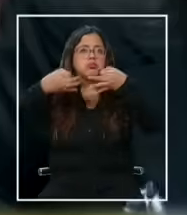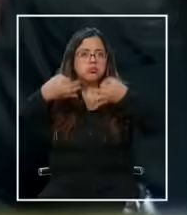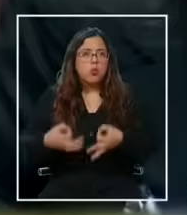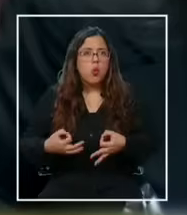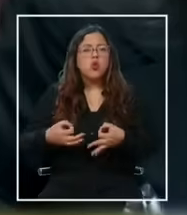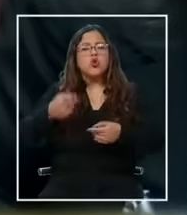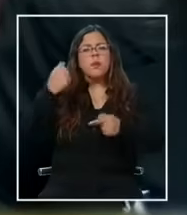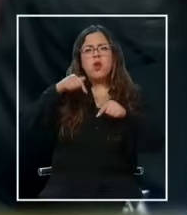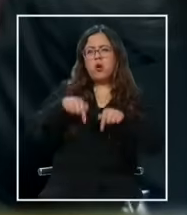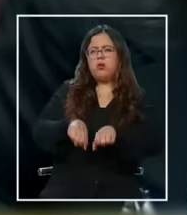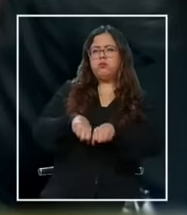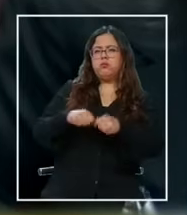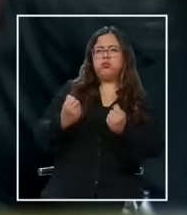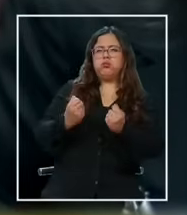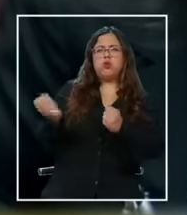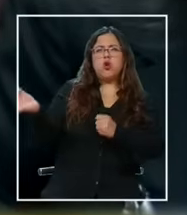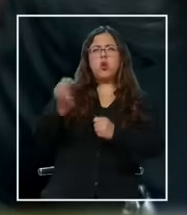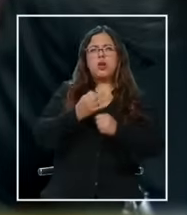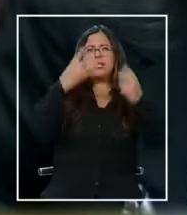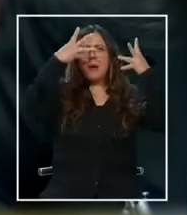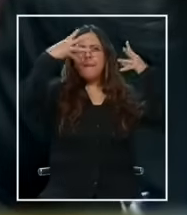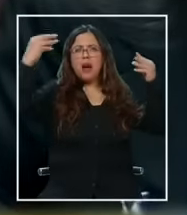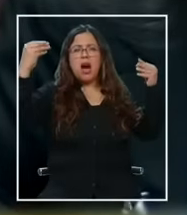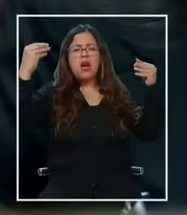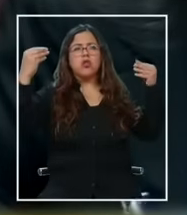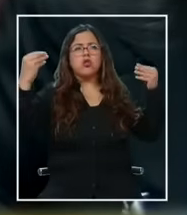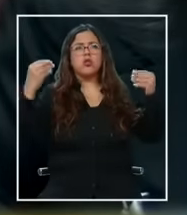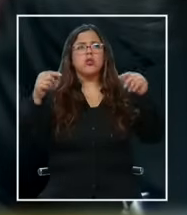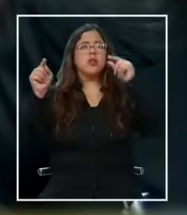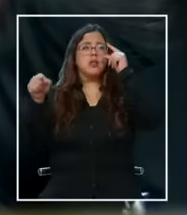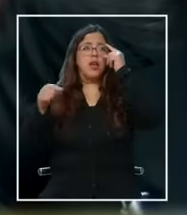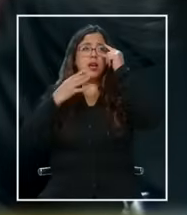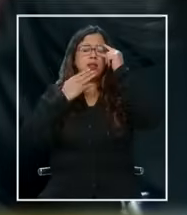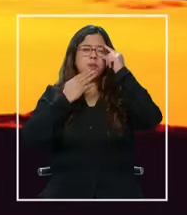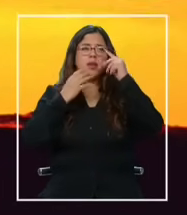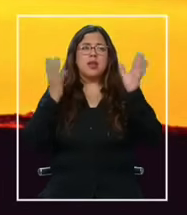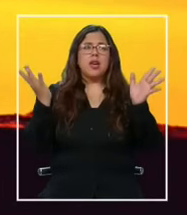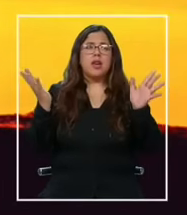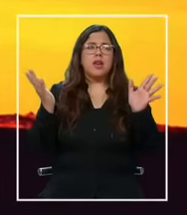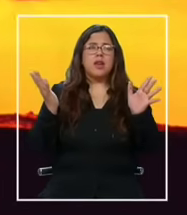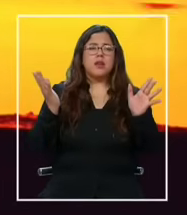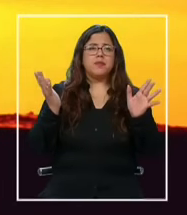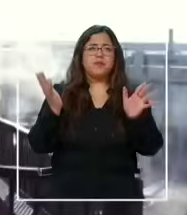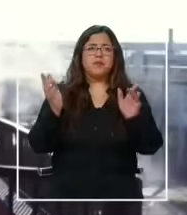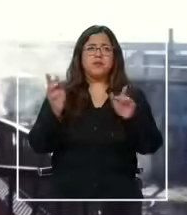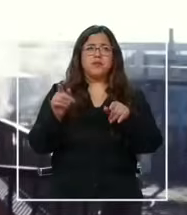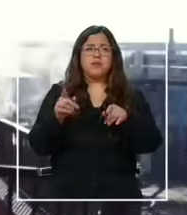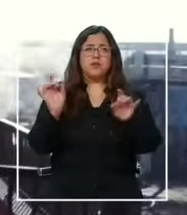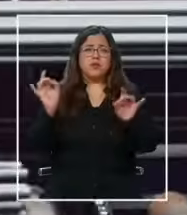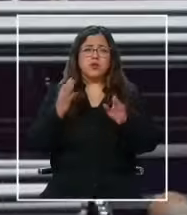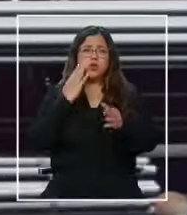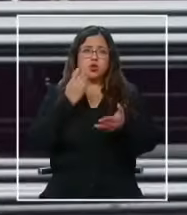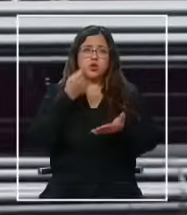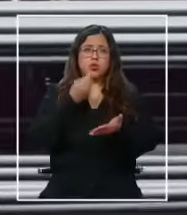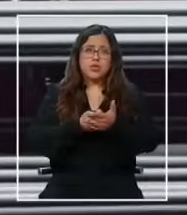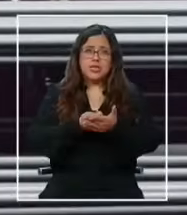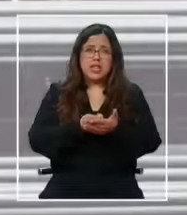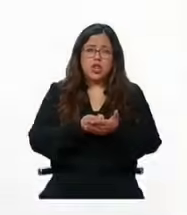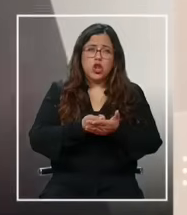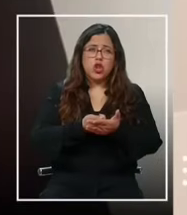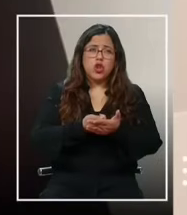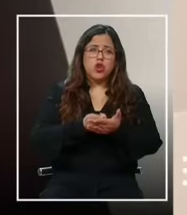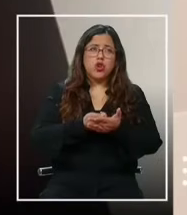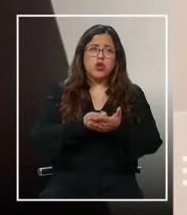estaría rompiendo según el embajador King Bao quien descartó que existan subsidios del Estado chino a la exportación de